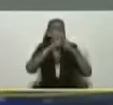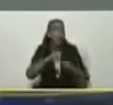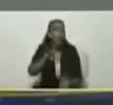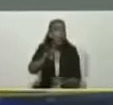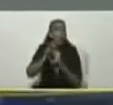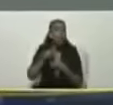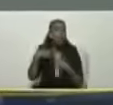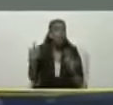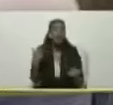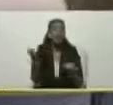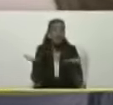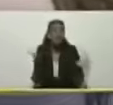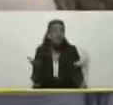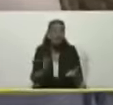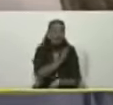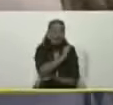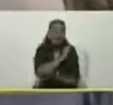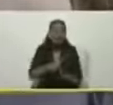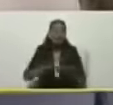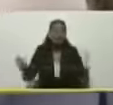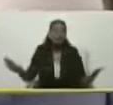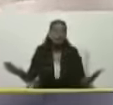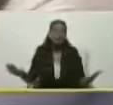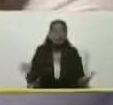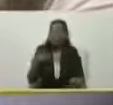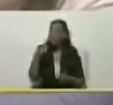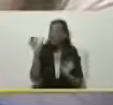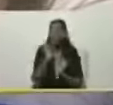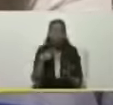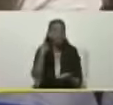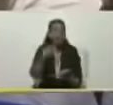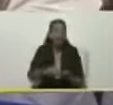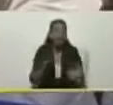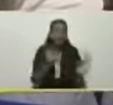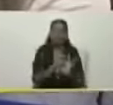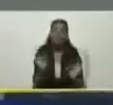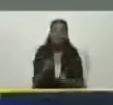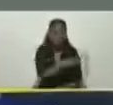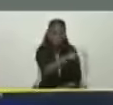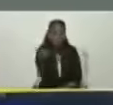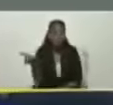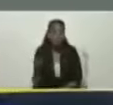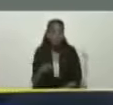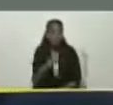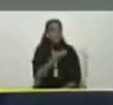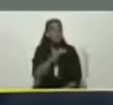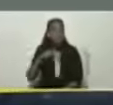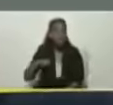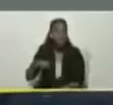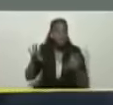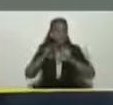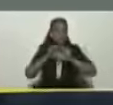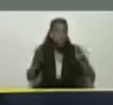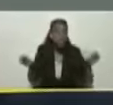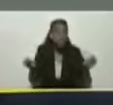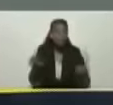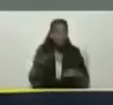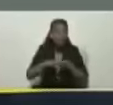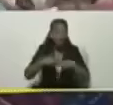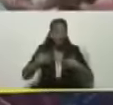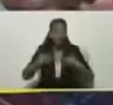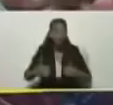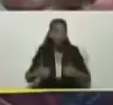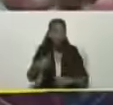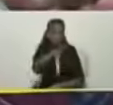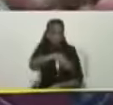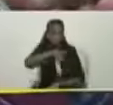por todos esos servicios? Gratuita, nada, nada. ¿Ustedes quieren que privaticen el derecho a la salud del